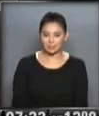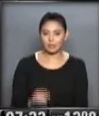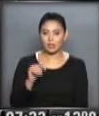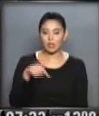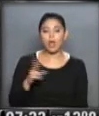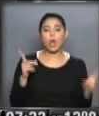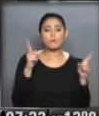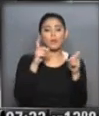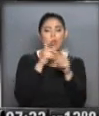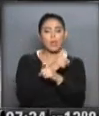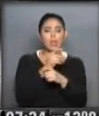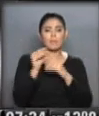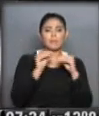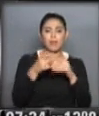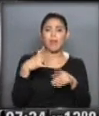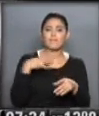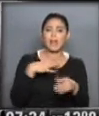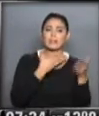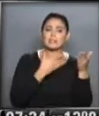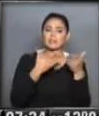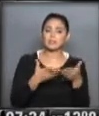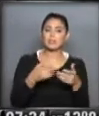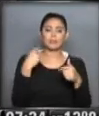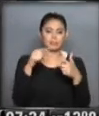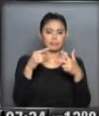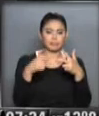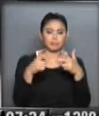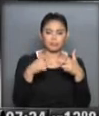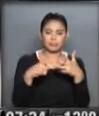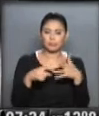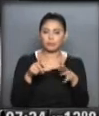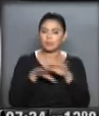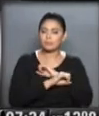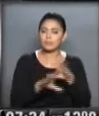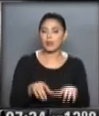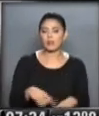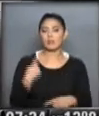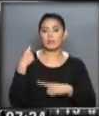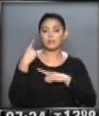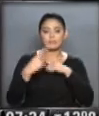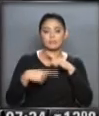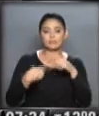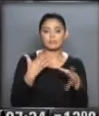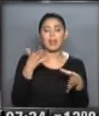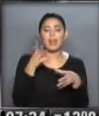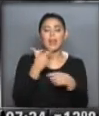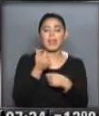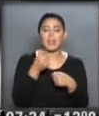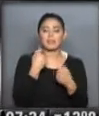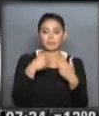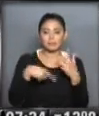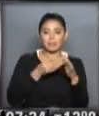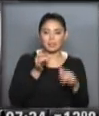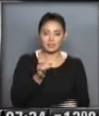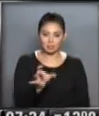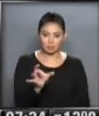Problemas de gestión, falta de prestación del servicio y varias irregularidades ha sido la constante de las líneas ferroviarias en la Argentina